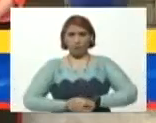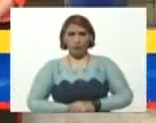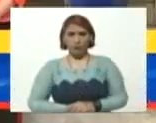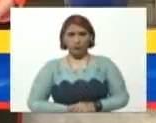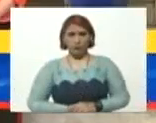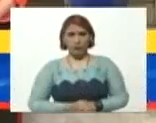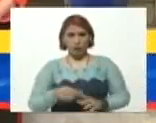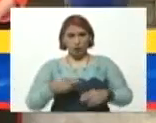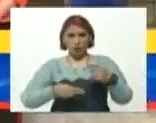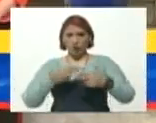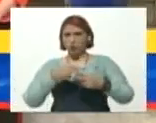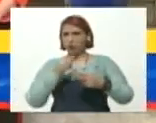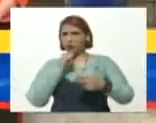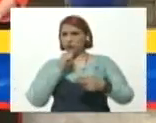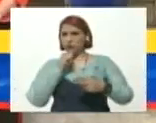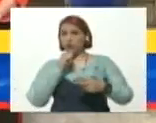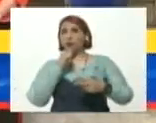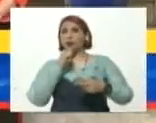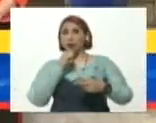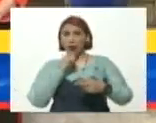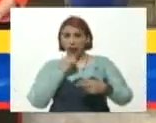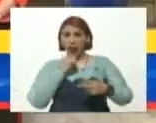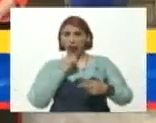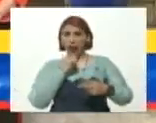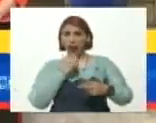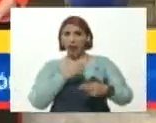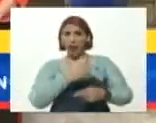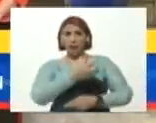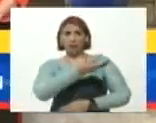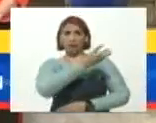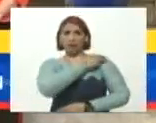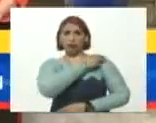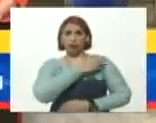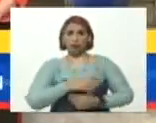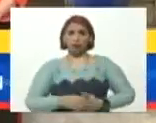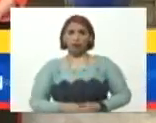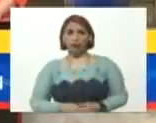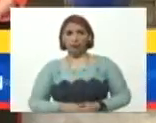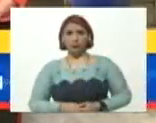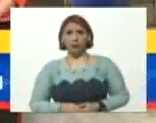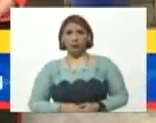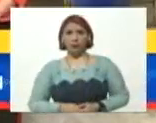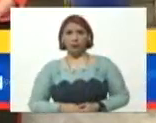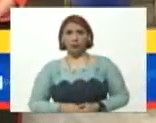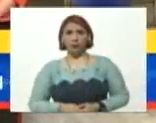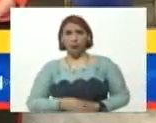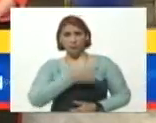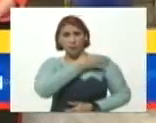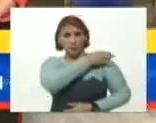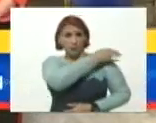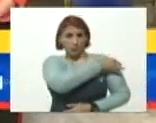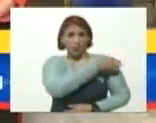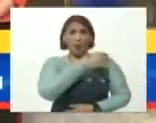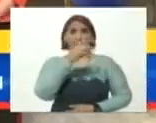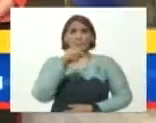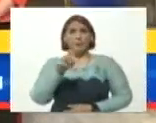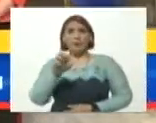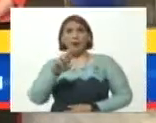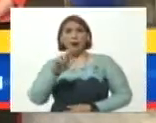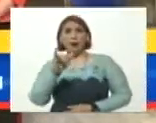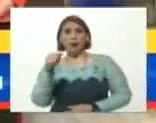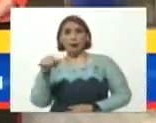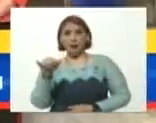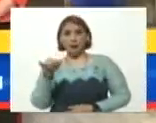se construyó por parte del general Pérez Jiménez en los años 50. como parte de la construcción de la